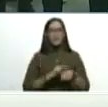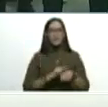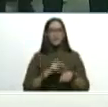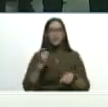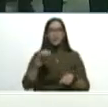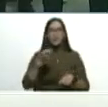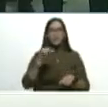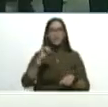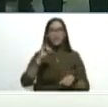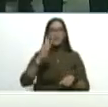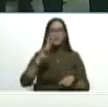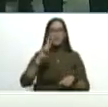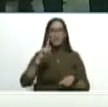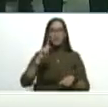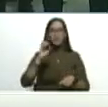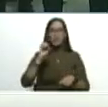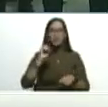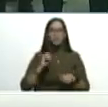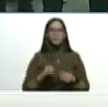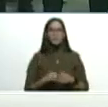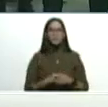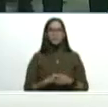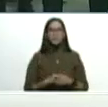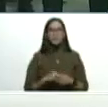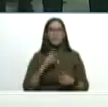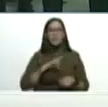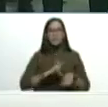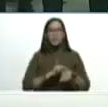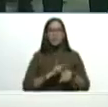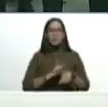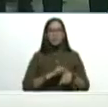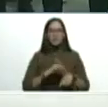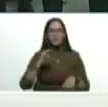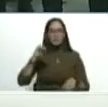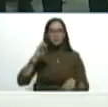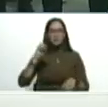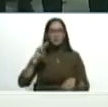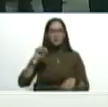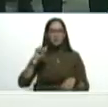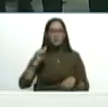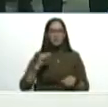Gilberto Mendoza. Está la doctora Morela Camacho,